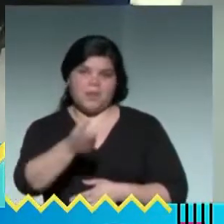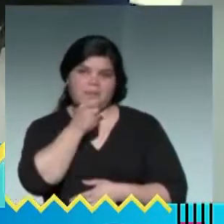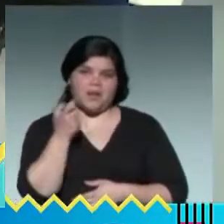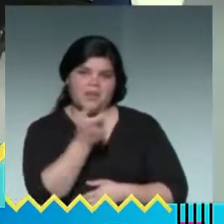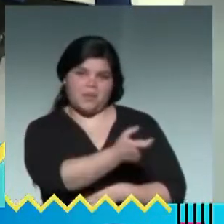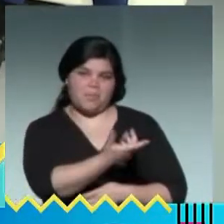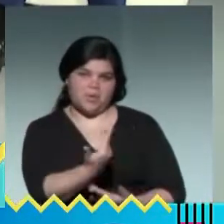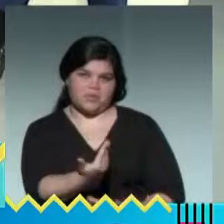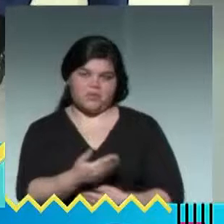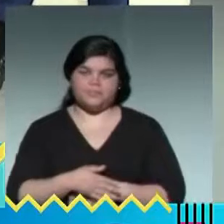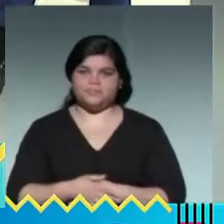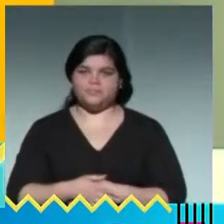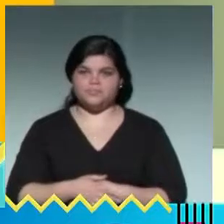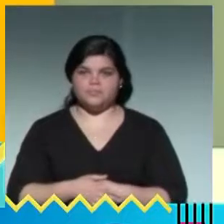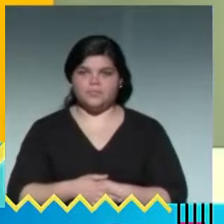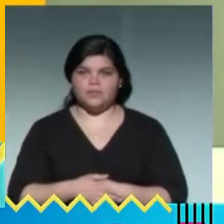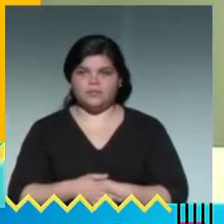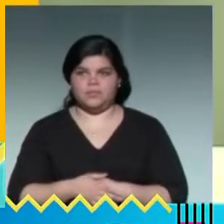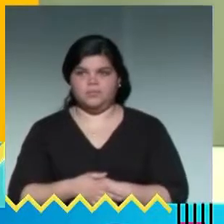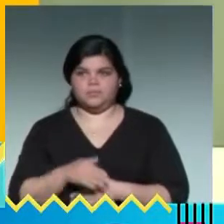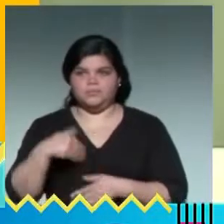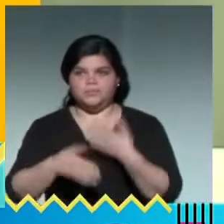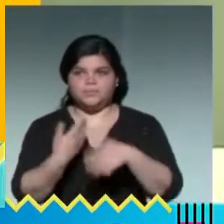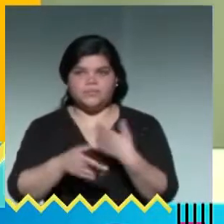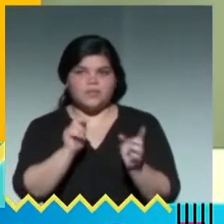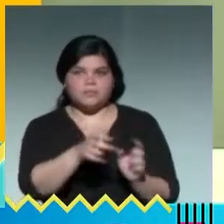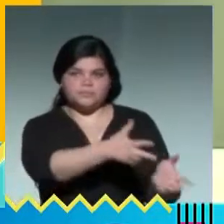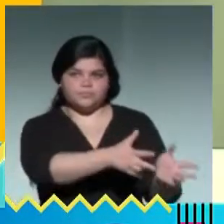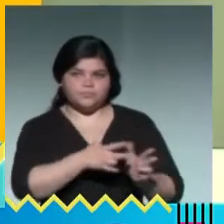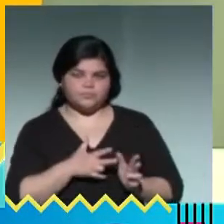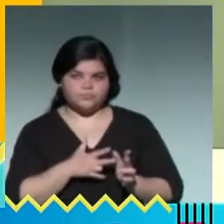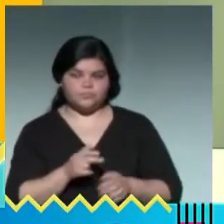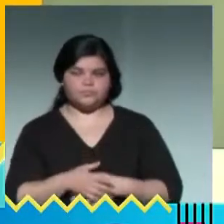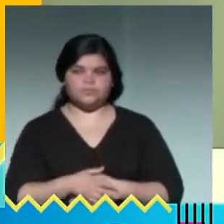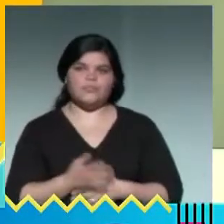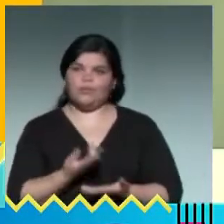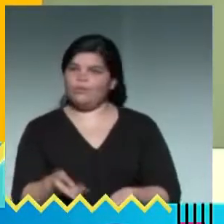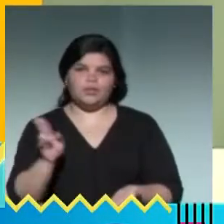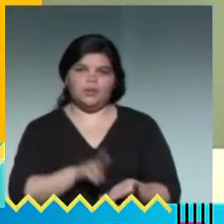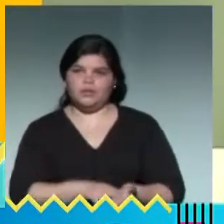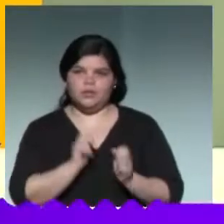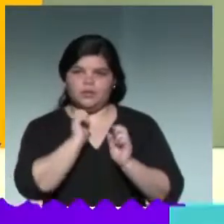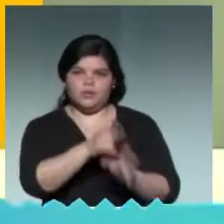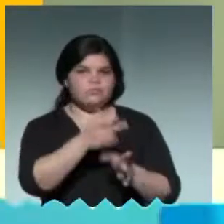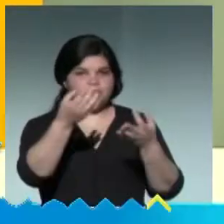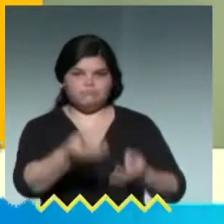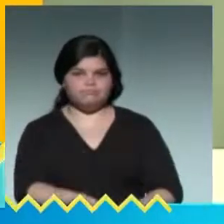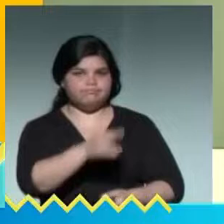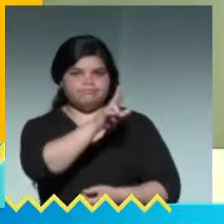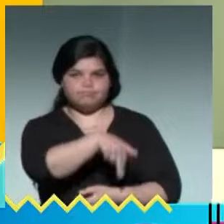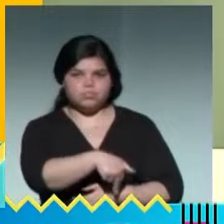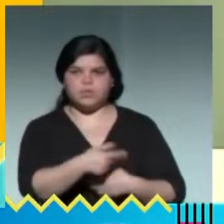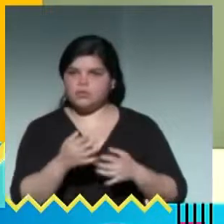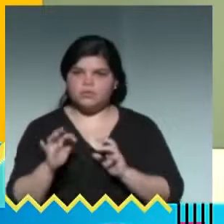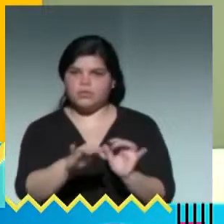Diego. Bueno, a ver, en definitiva de lo que hablaba Diego, me parece, insisto, tienen intereses, son legítimos y está bueno el